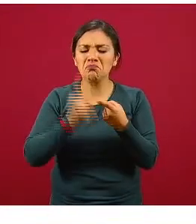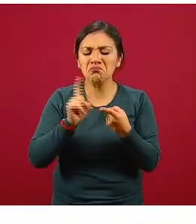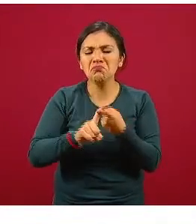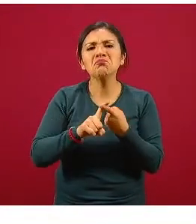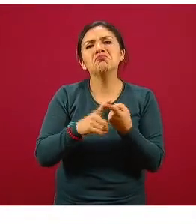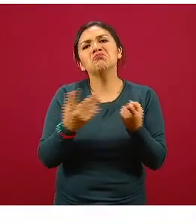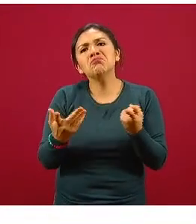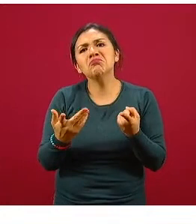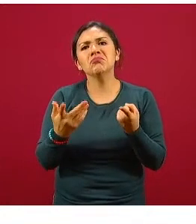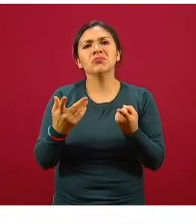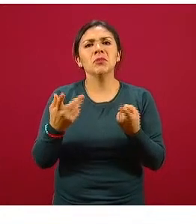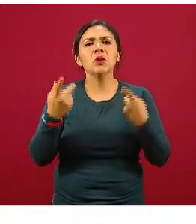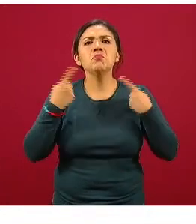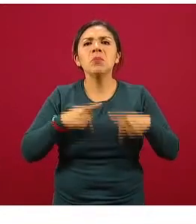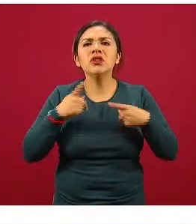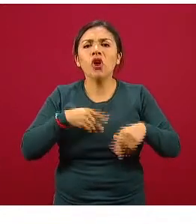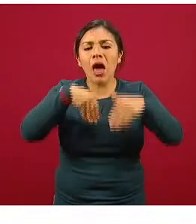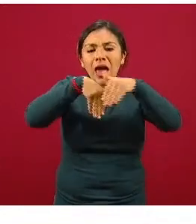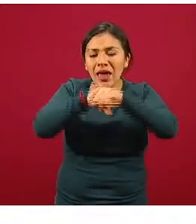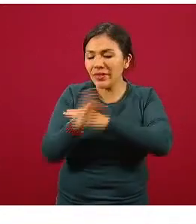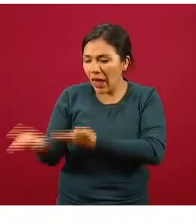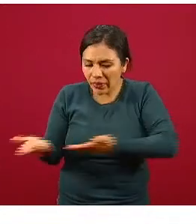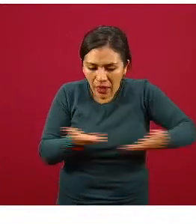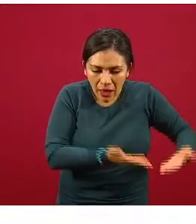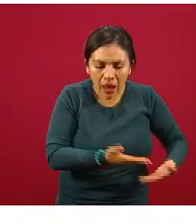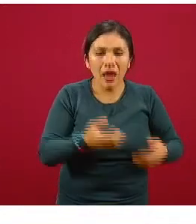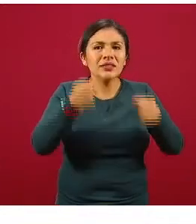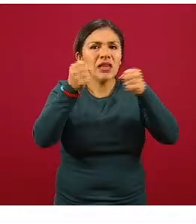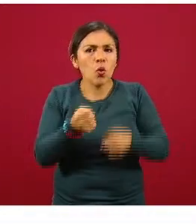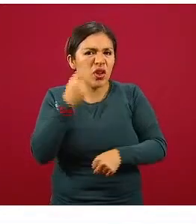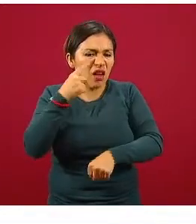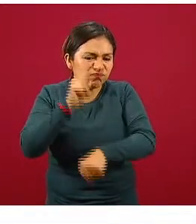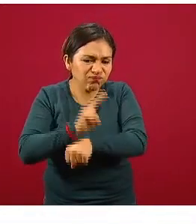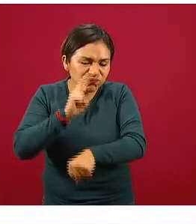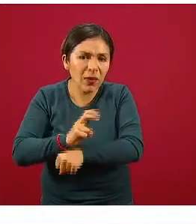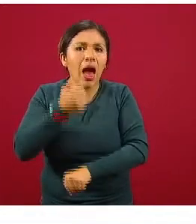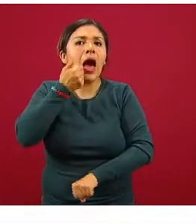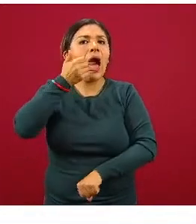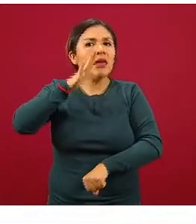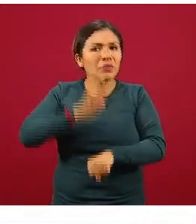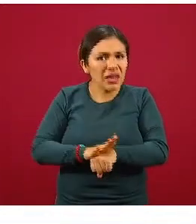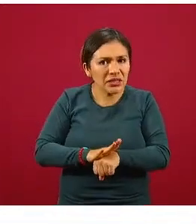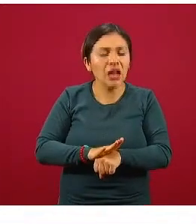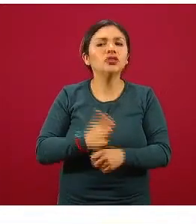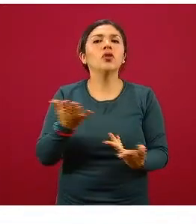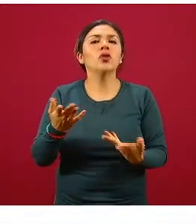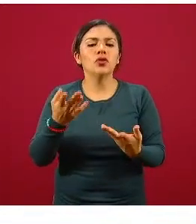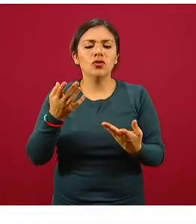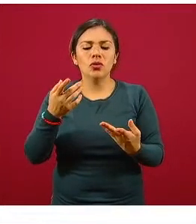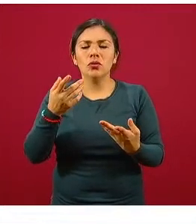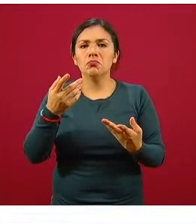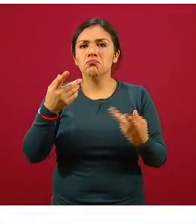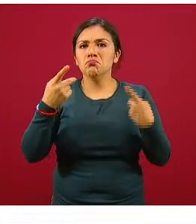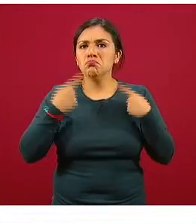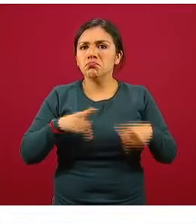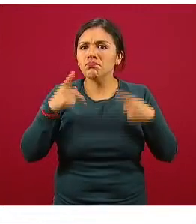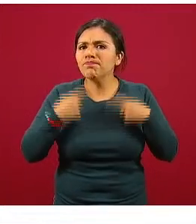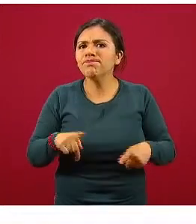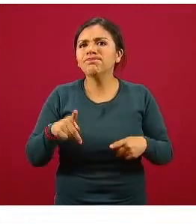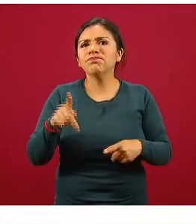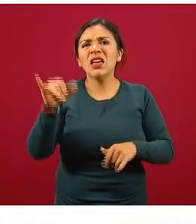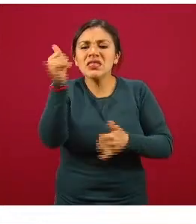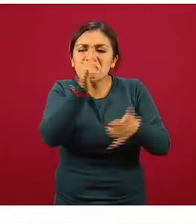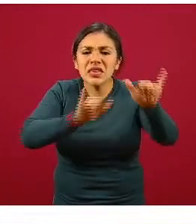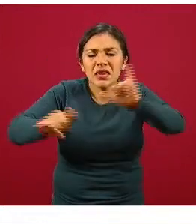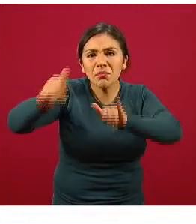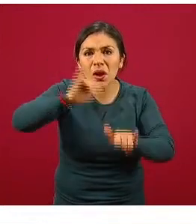encuentra en la entrada, el personal de seguridad, todo el personal administrativo, todos nuestros grandes